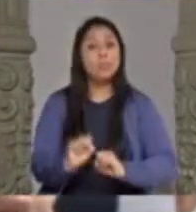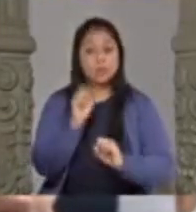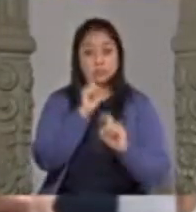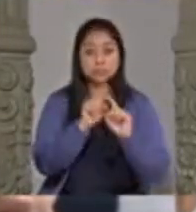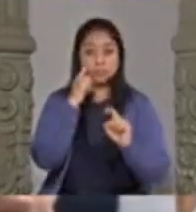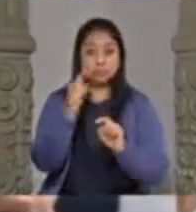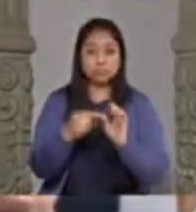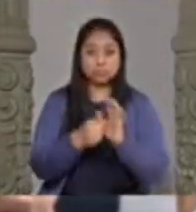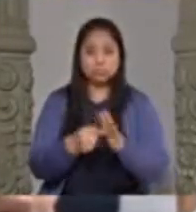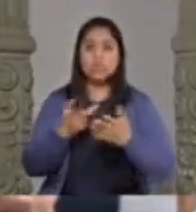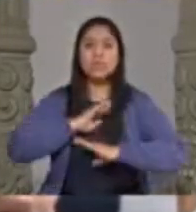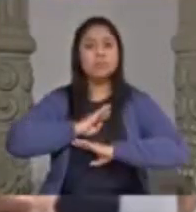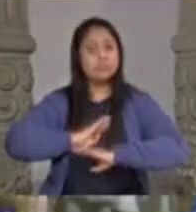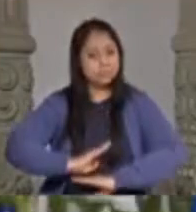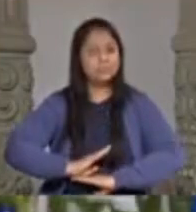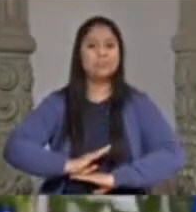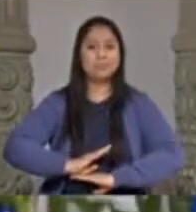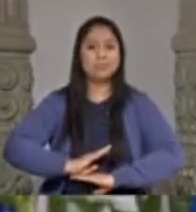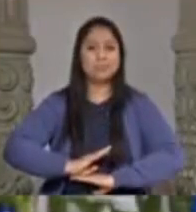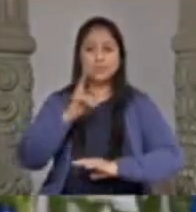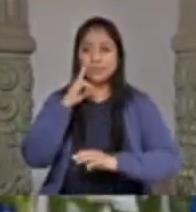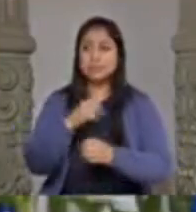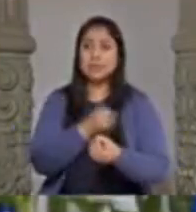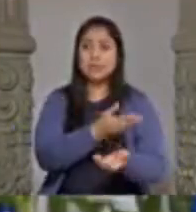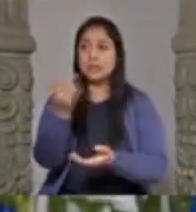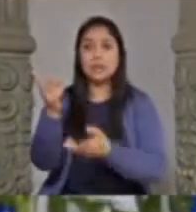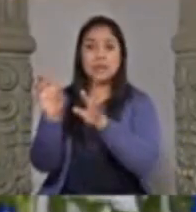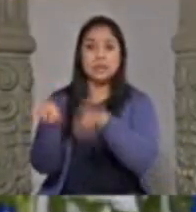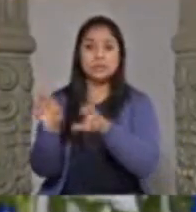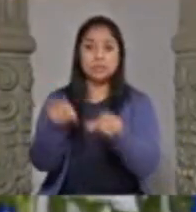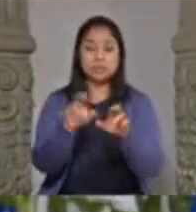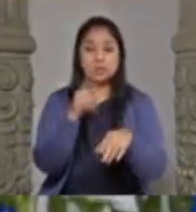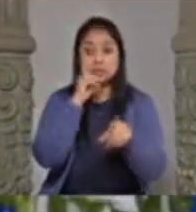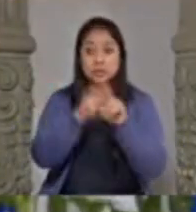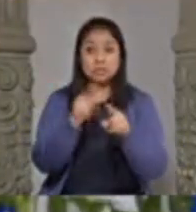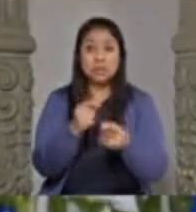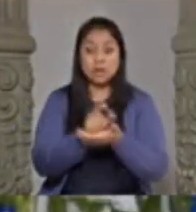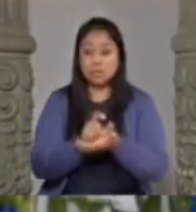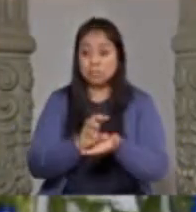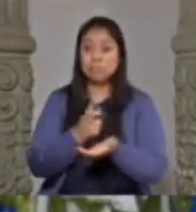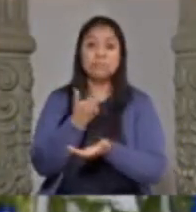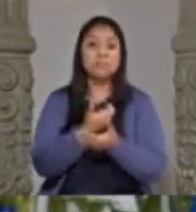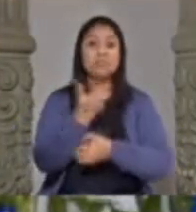y darle la tranquilidad y la certeza a la población que las transferencias